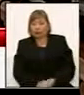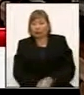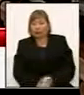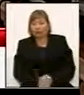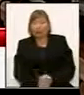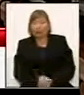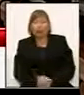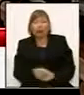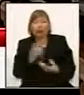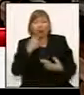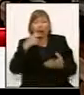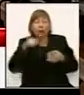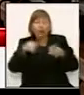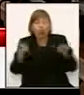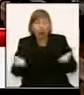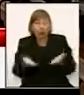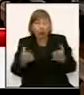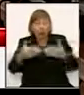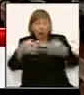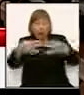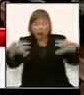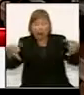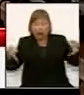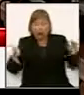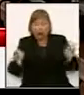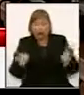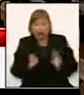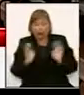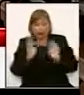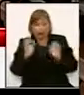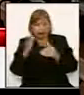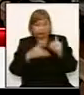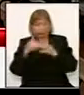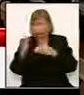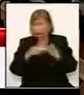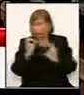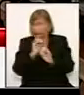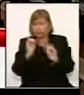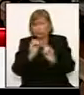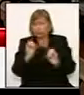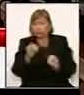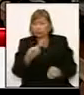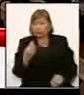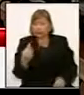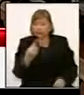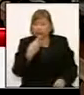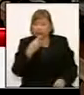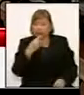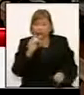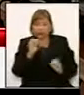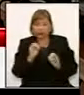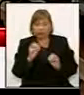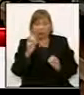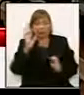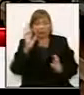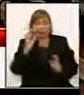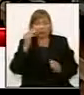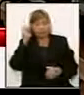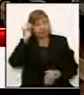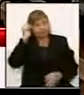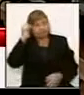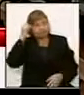entonces, esto está en este momento cercado, aún no se ha construido nada. No, doctora, y solamente para hacer una ayuda a